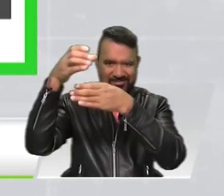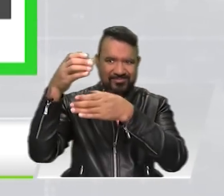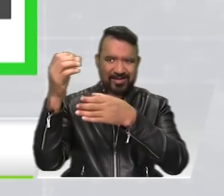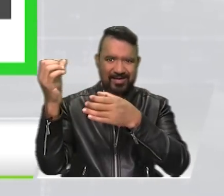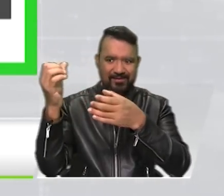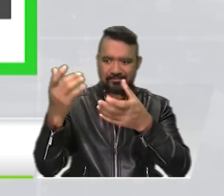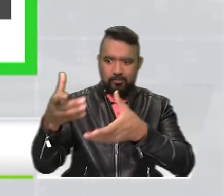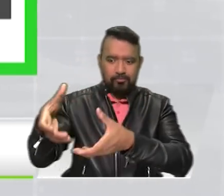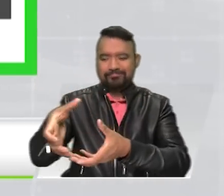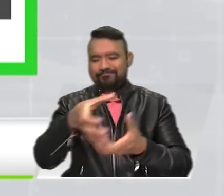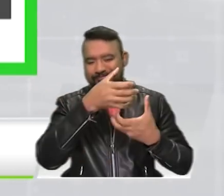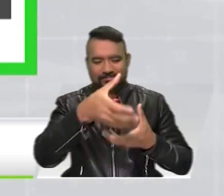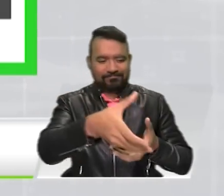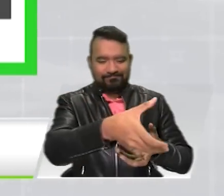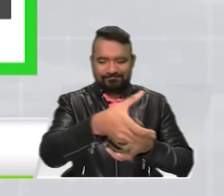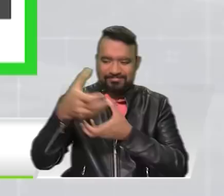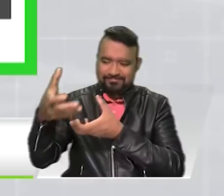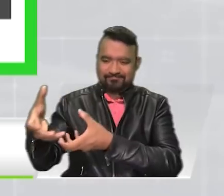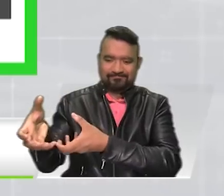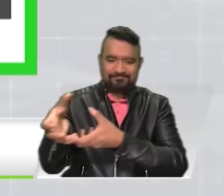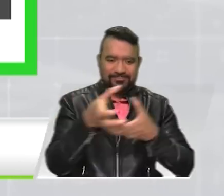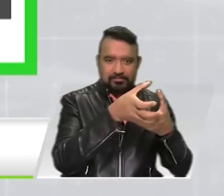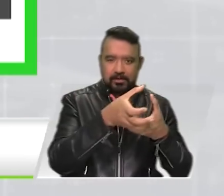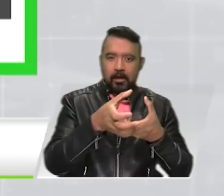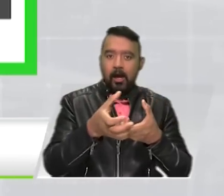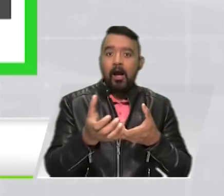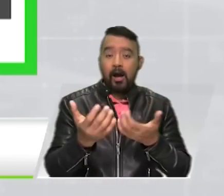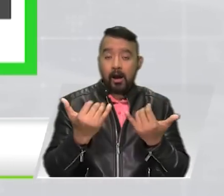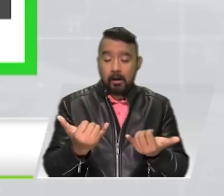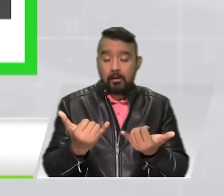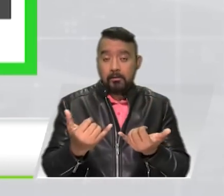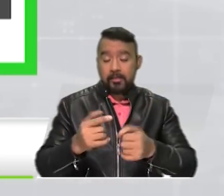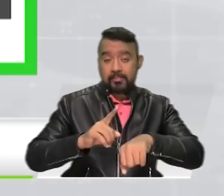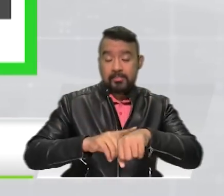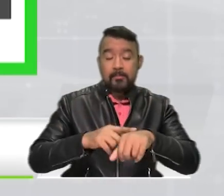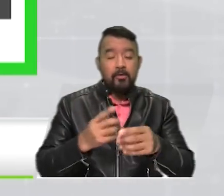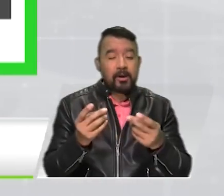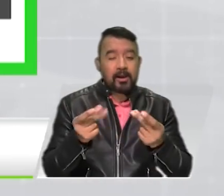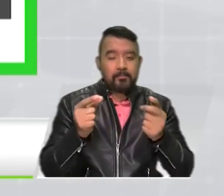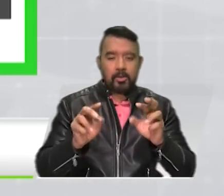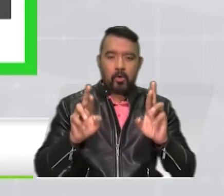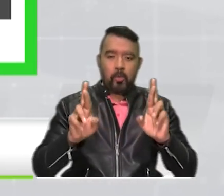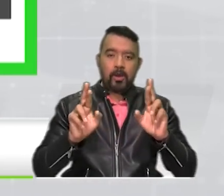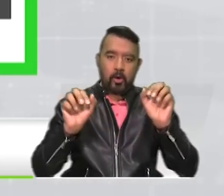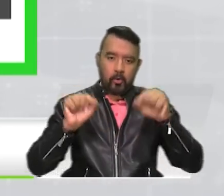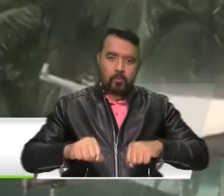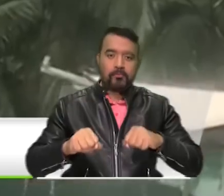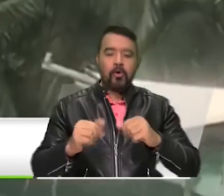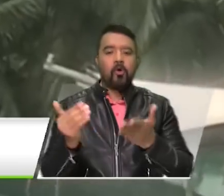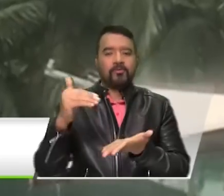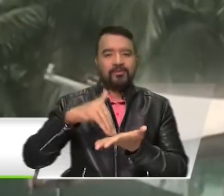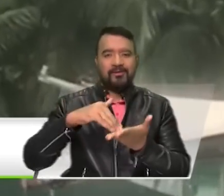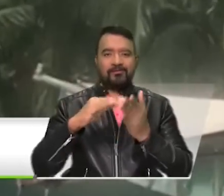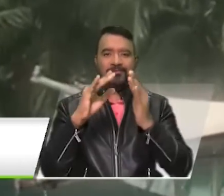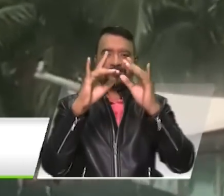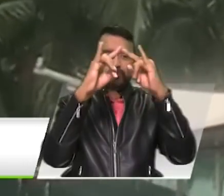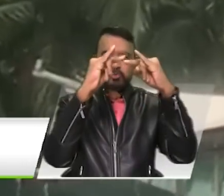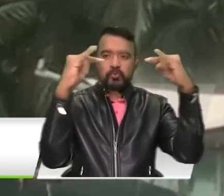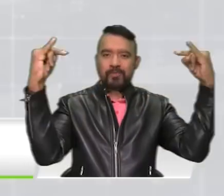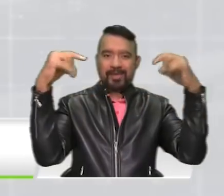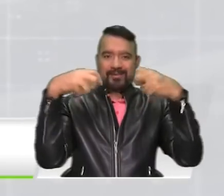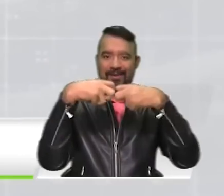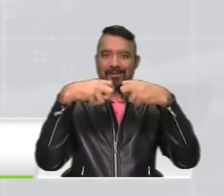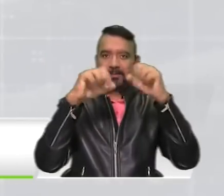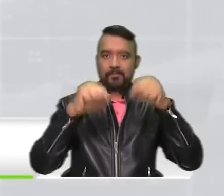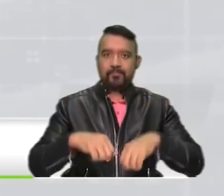las redes primarias de energía para normalizar en el menor tiempo posible el servicio de energía en el sector además hubo